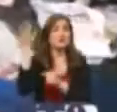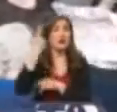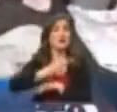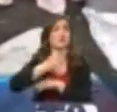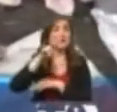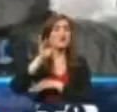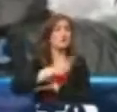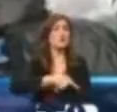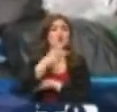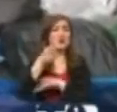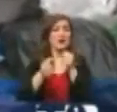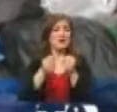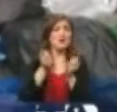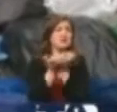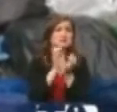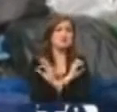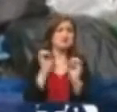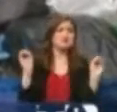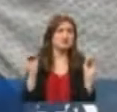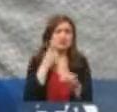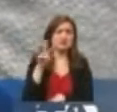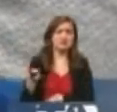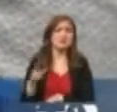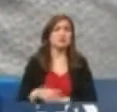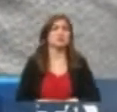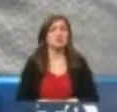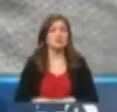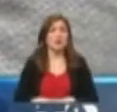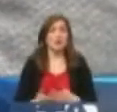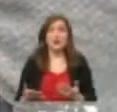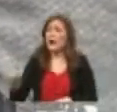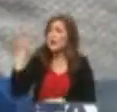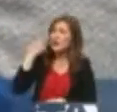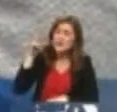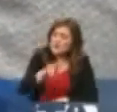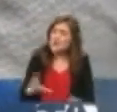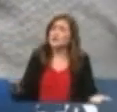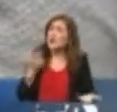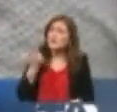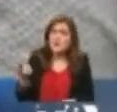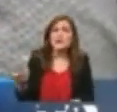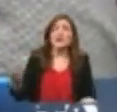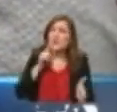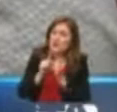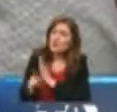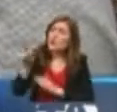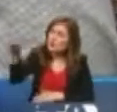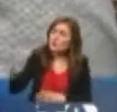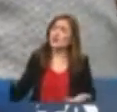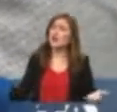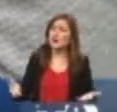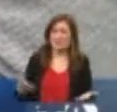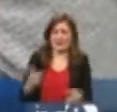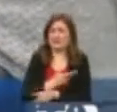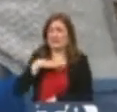camión recolector y las consecuencias están a la vista vea cómo está aquí el señor alcalde tenemos que decirle y denunciarle a usted vea esta